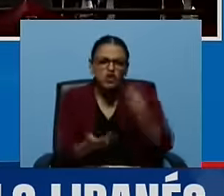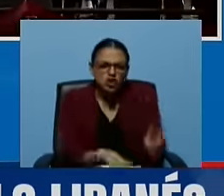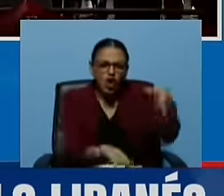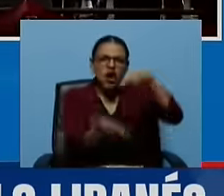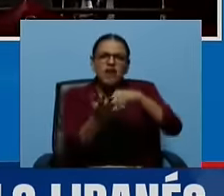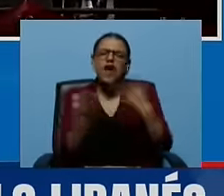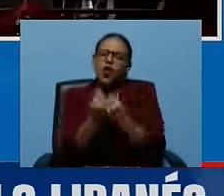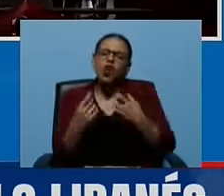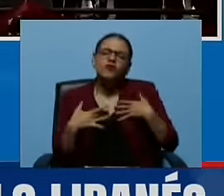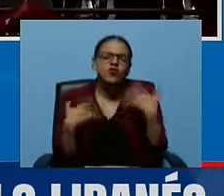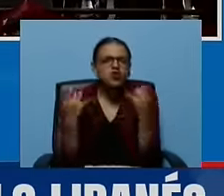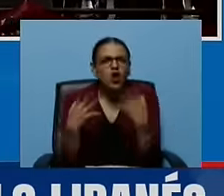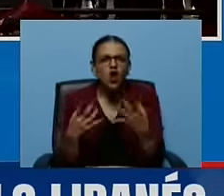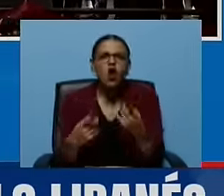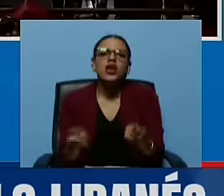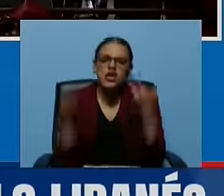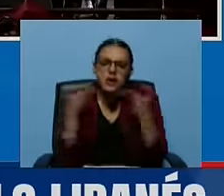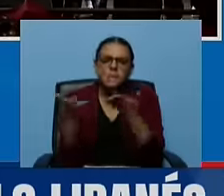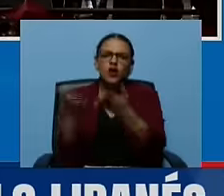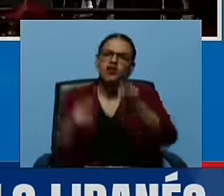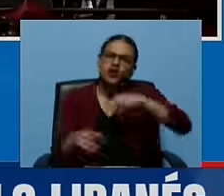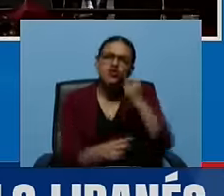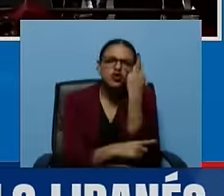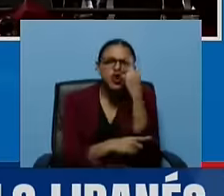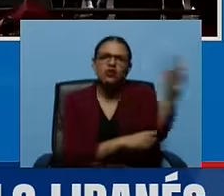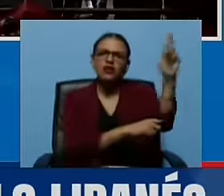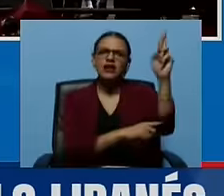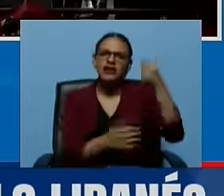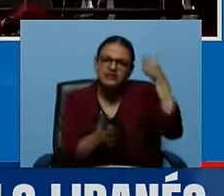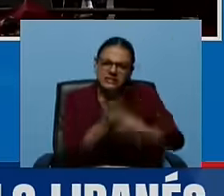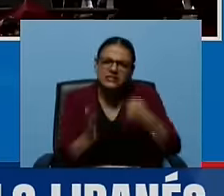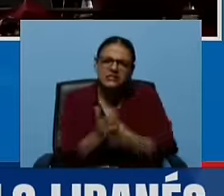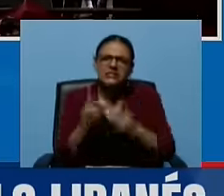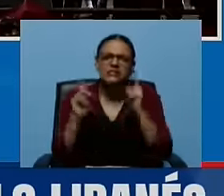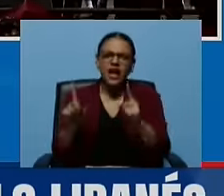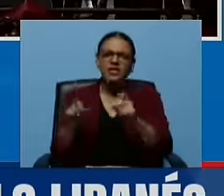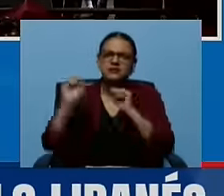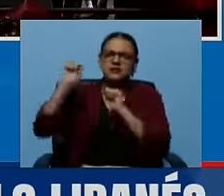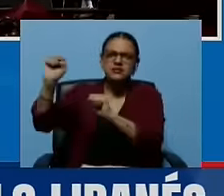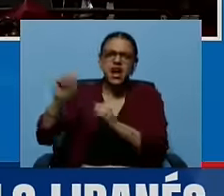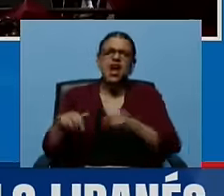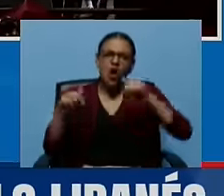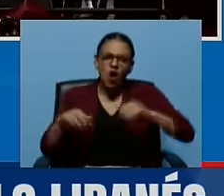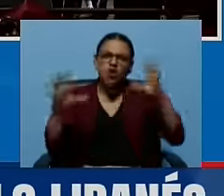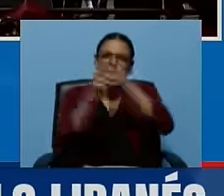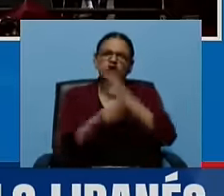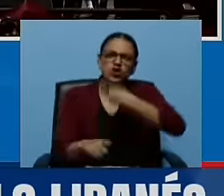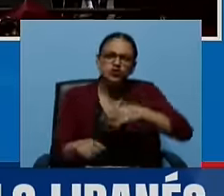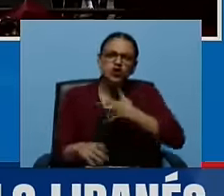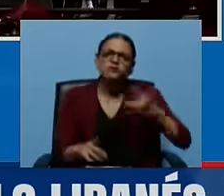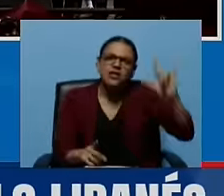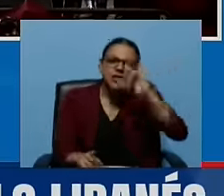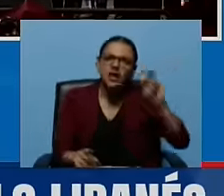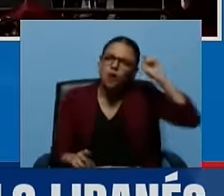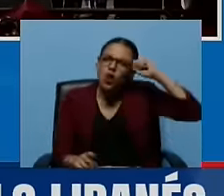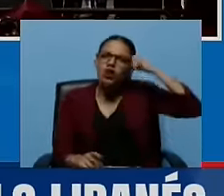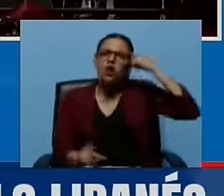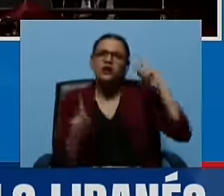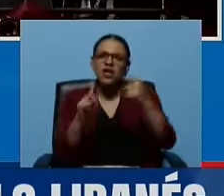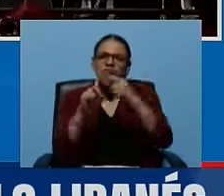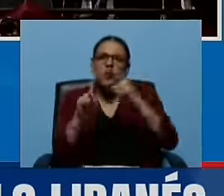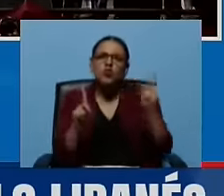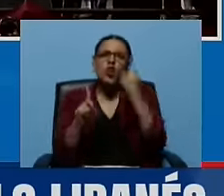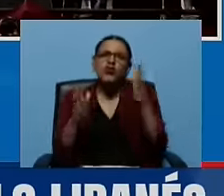desde el dolor y por eso allí está en su resistencia. Esta noche queremos recordar a uno de los